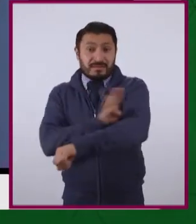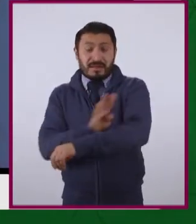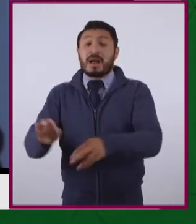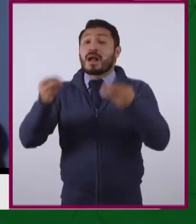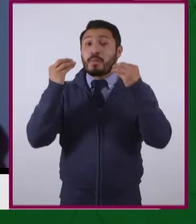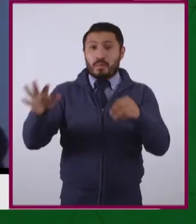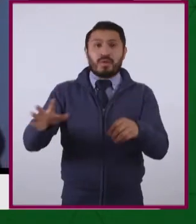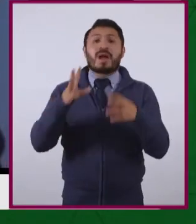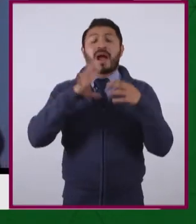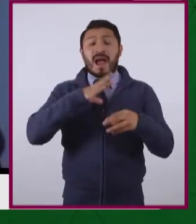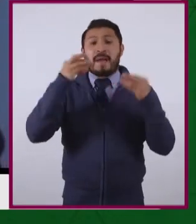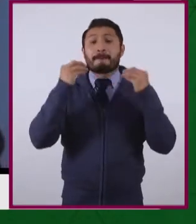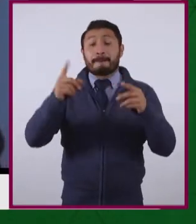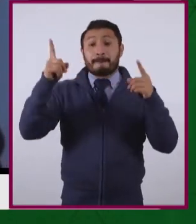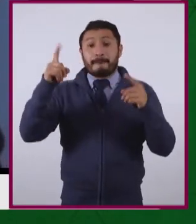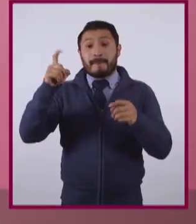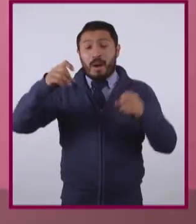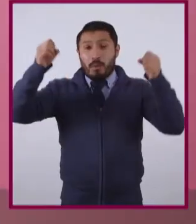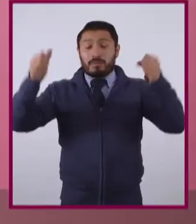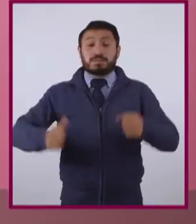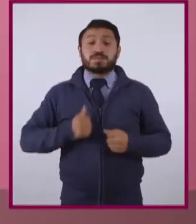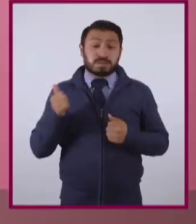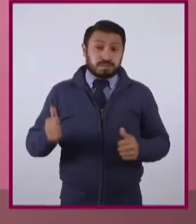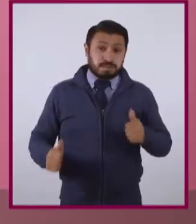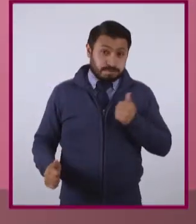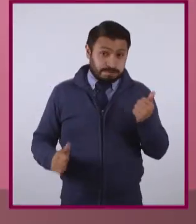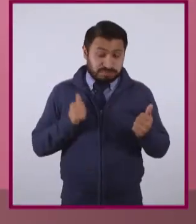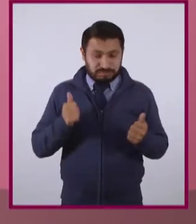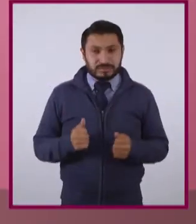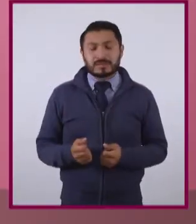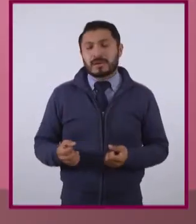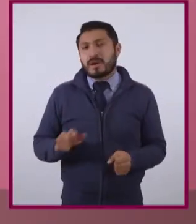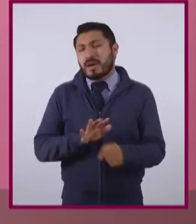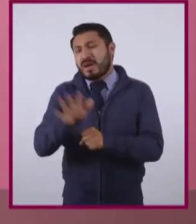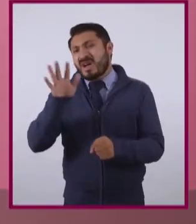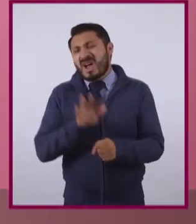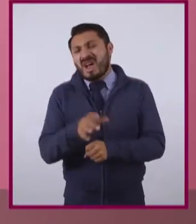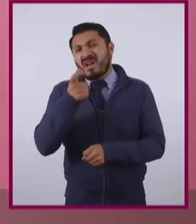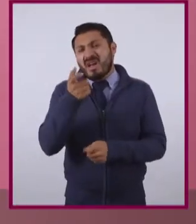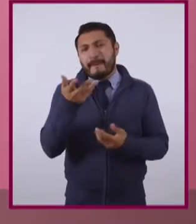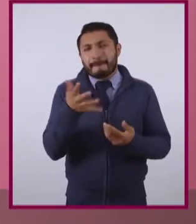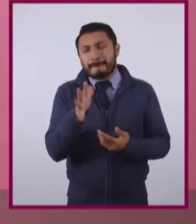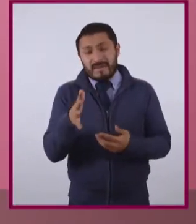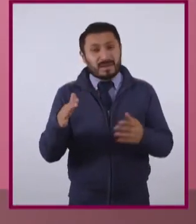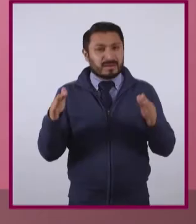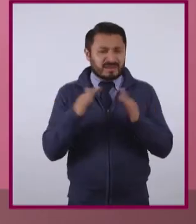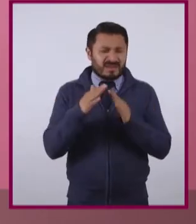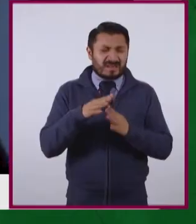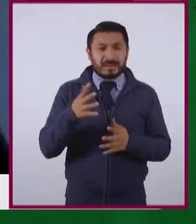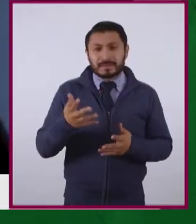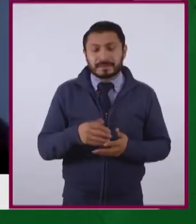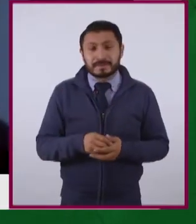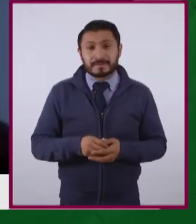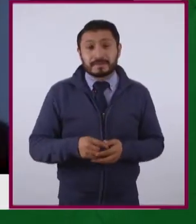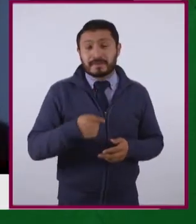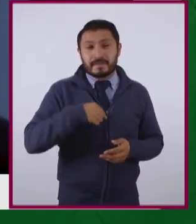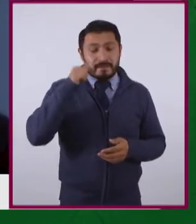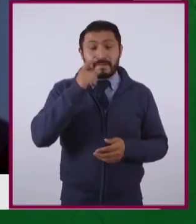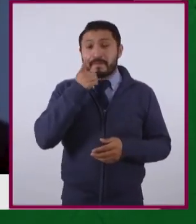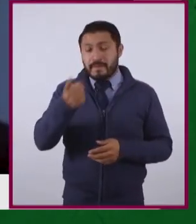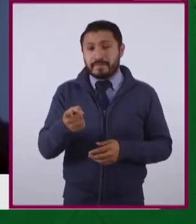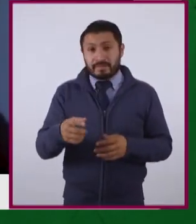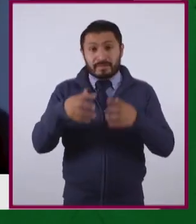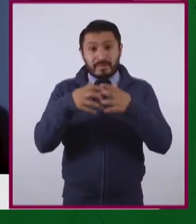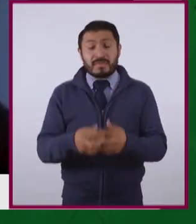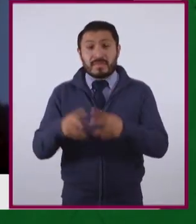porque tenemos mucha agua para aprovechar. ¿Cuál es el costo aproximado de una vivienda promedio? Yo siempre les digo que un